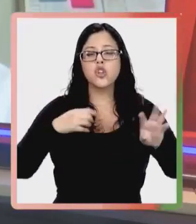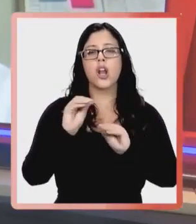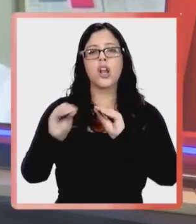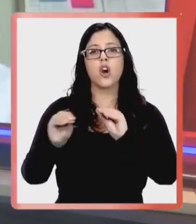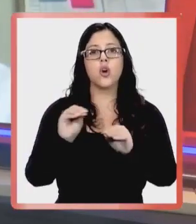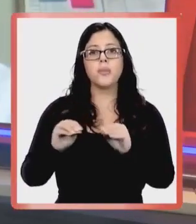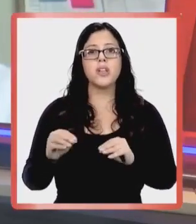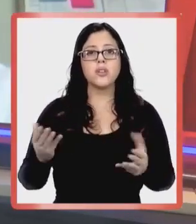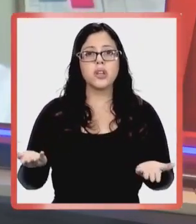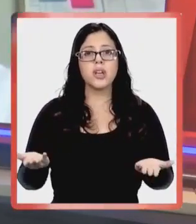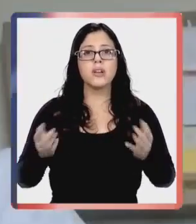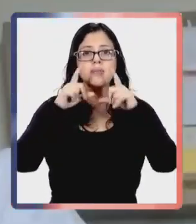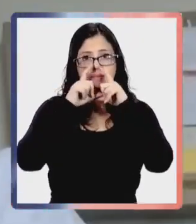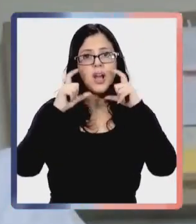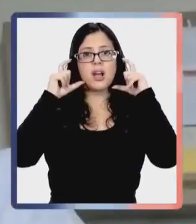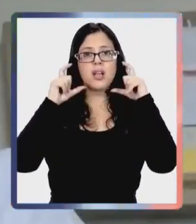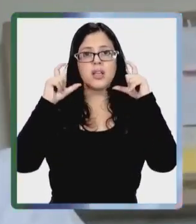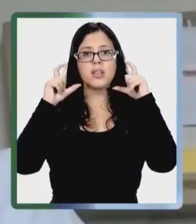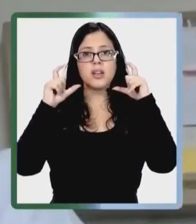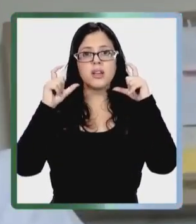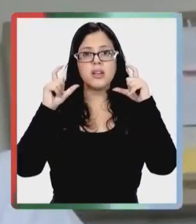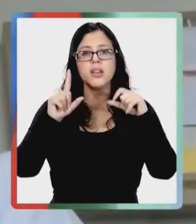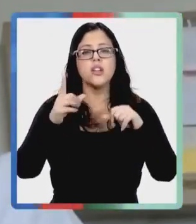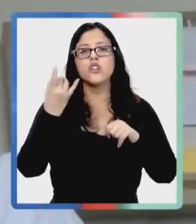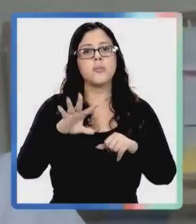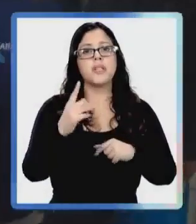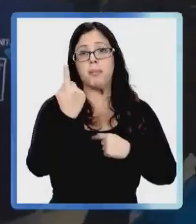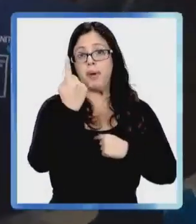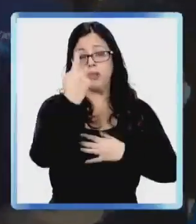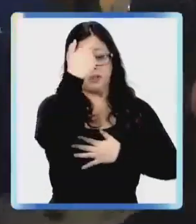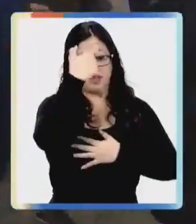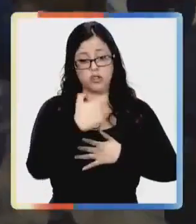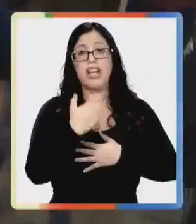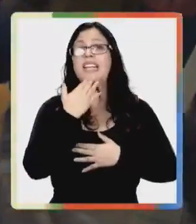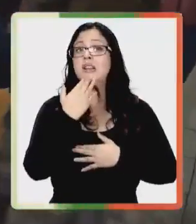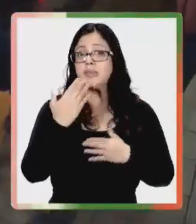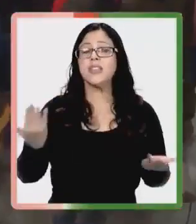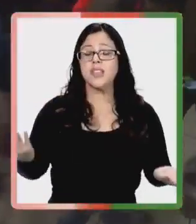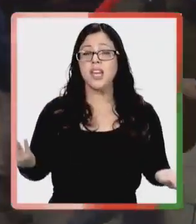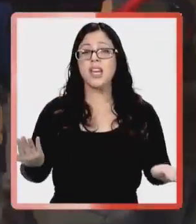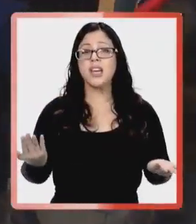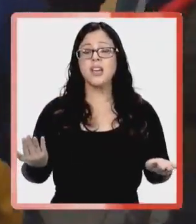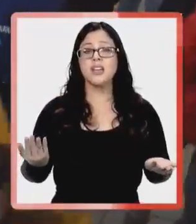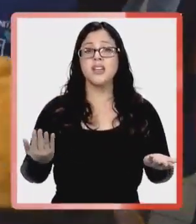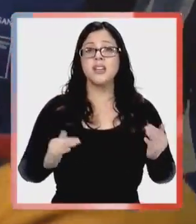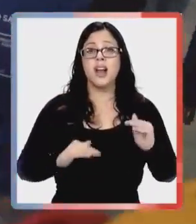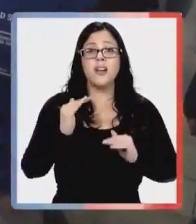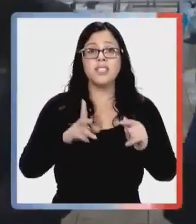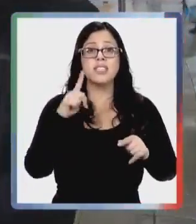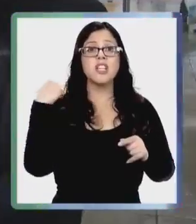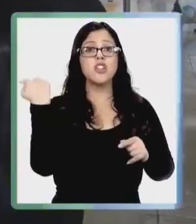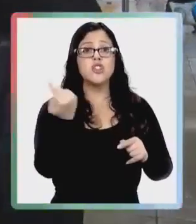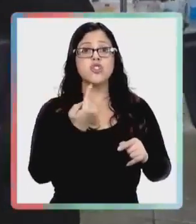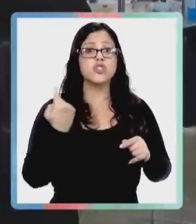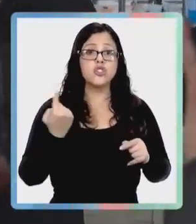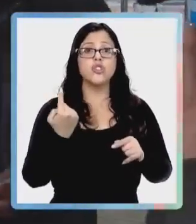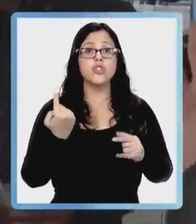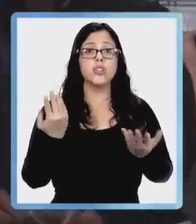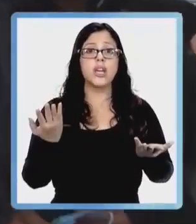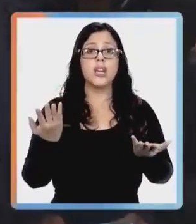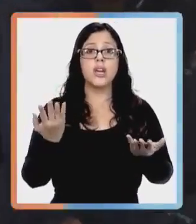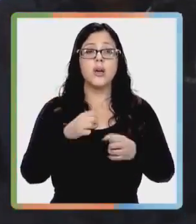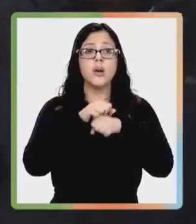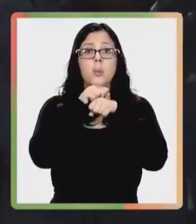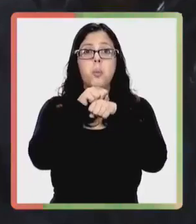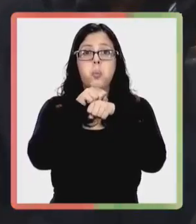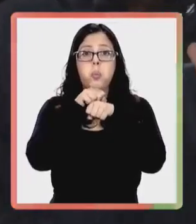bacteriana, yo recomiendo la utilización de una mascarilla, no solo para uno, sino que muchas veces nosotros podemos ser el